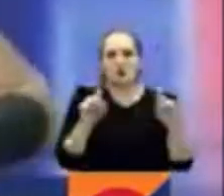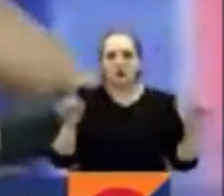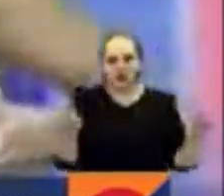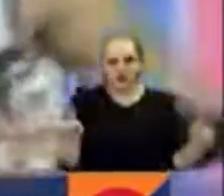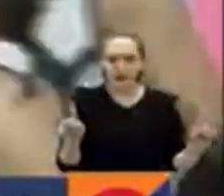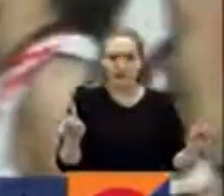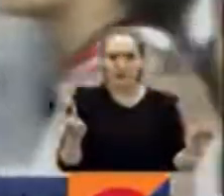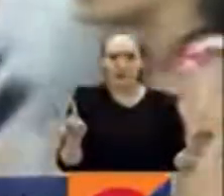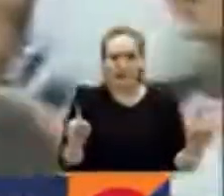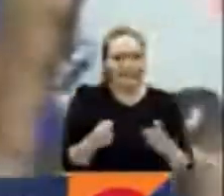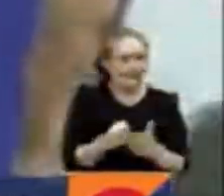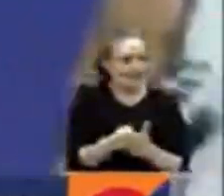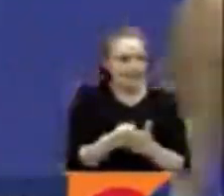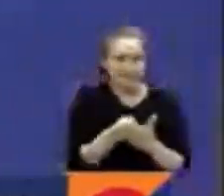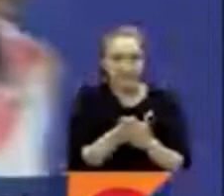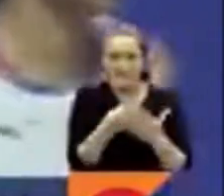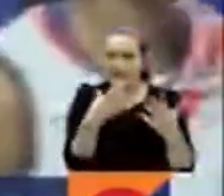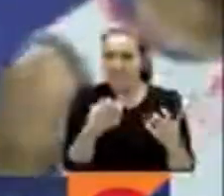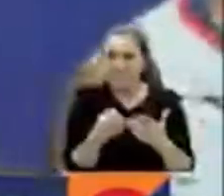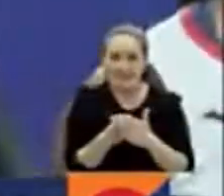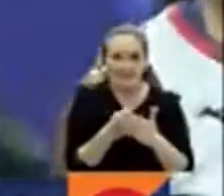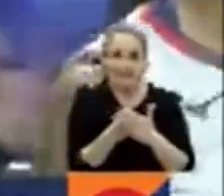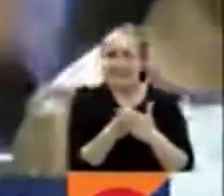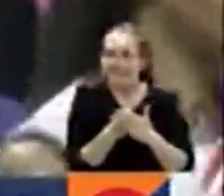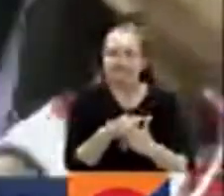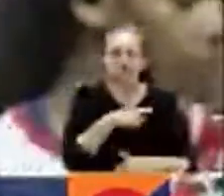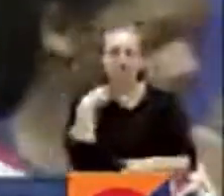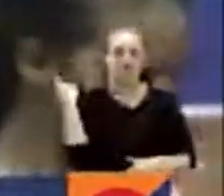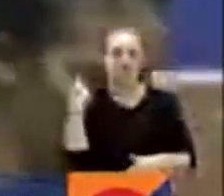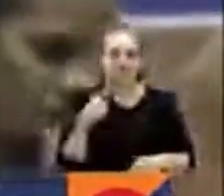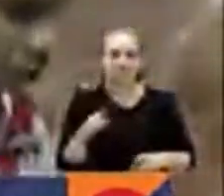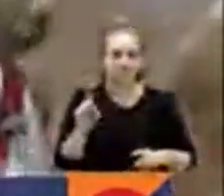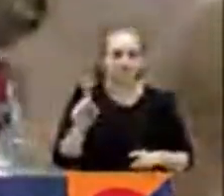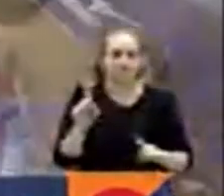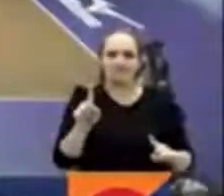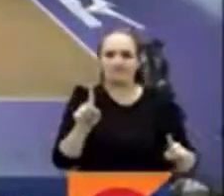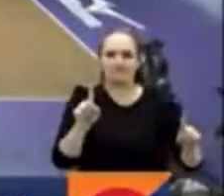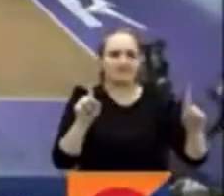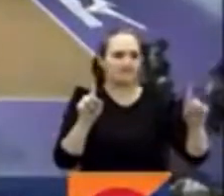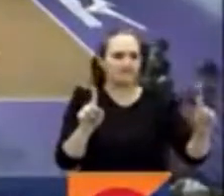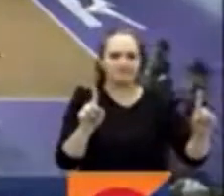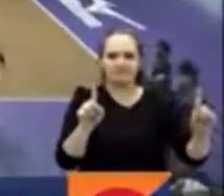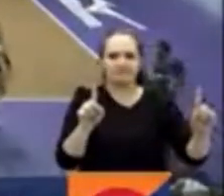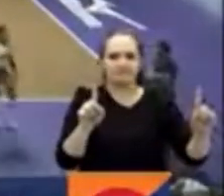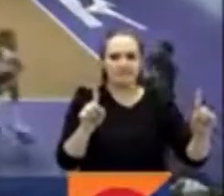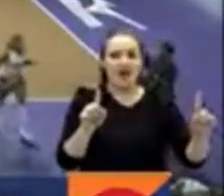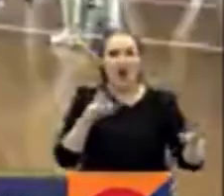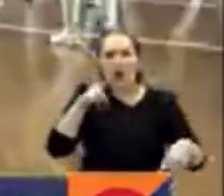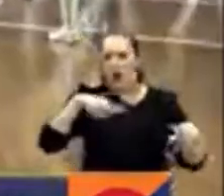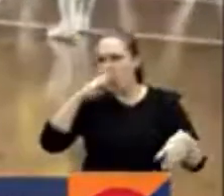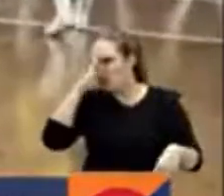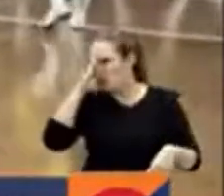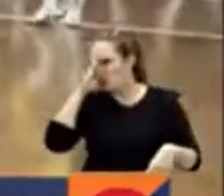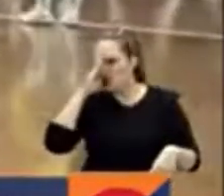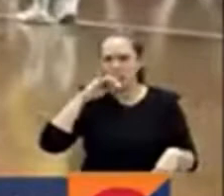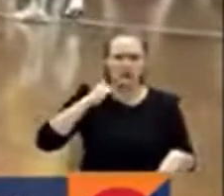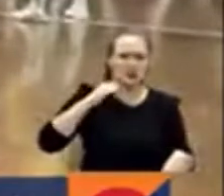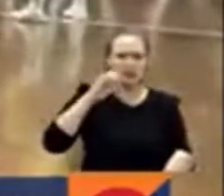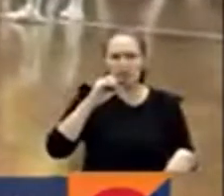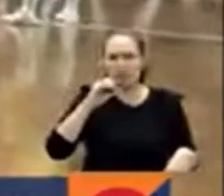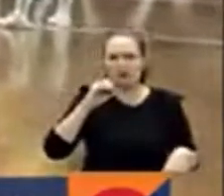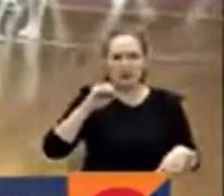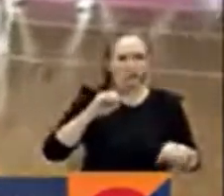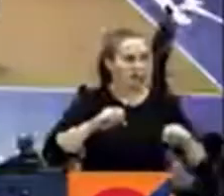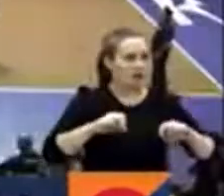a que intentaron imponer de nuevo su ritmo, las rivales mostraron su jerarquía y tradición. Y aunque hubo dudas en el punto que le dio el tercer set